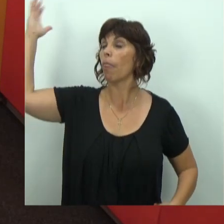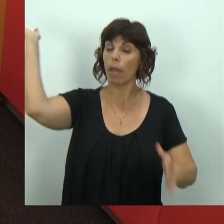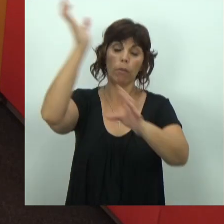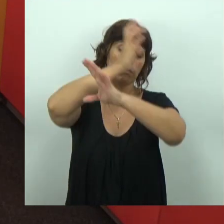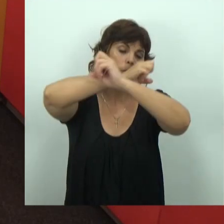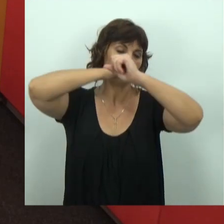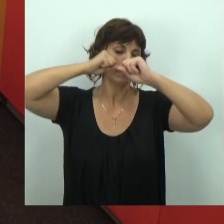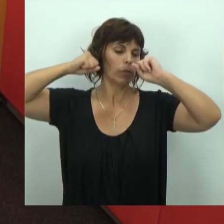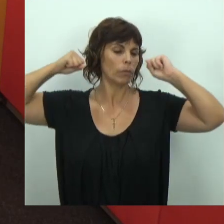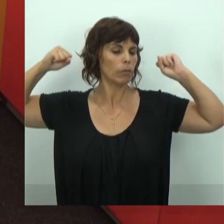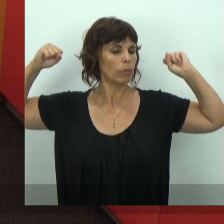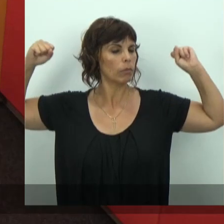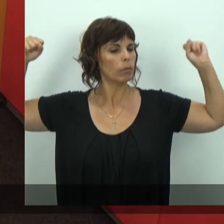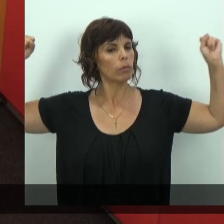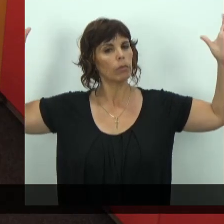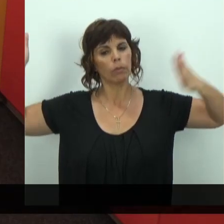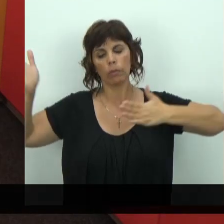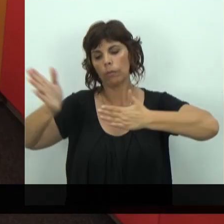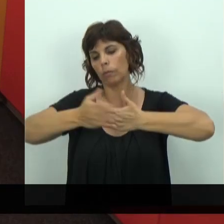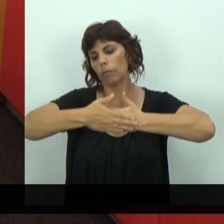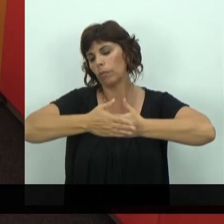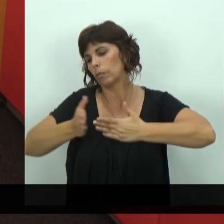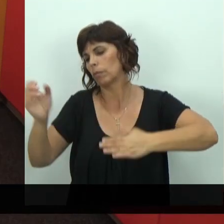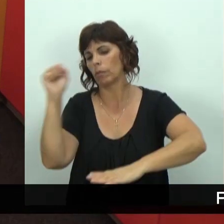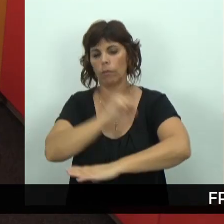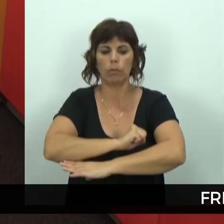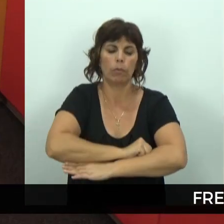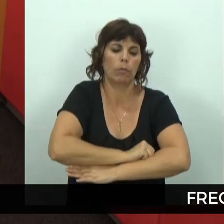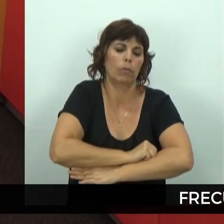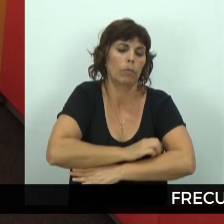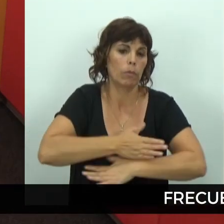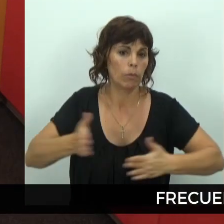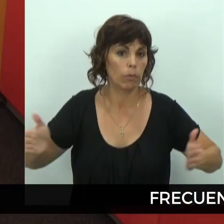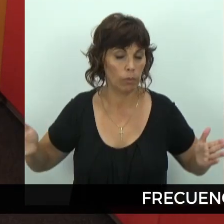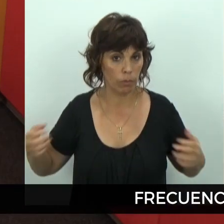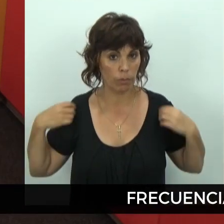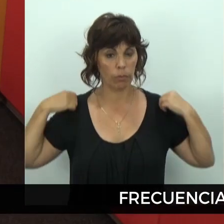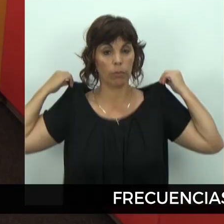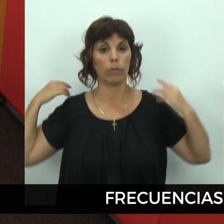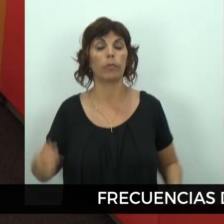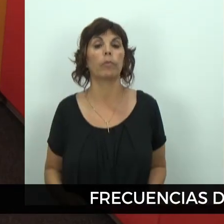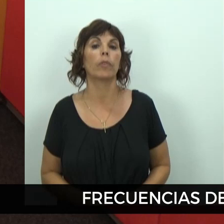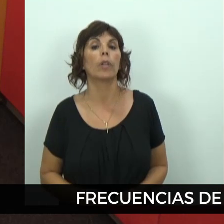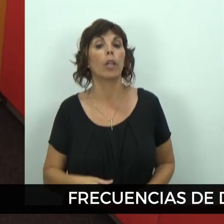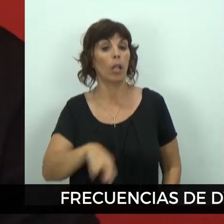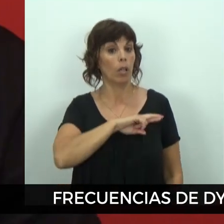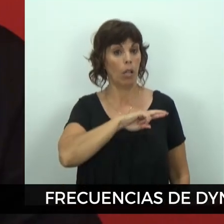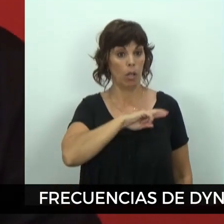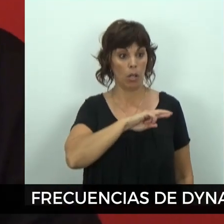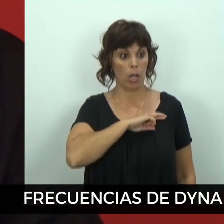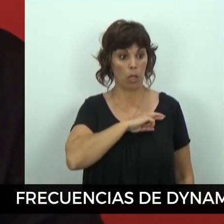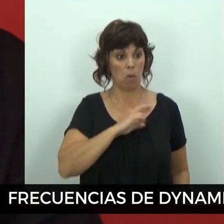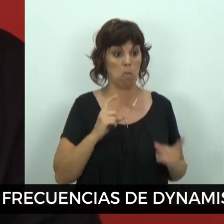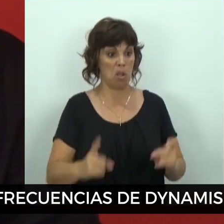abre las puertas, las ventanas. En una religión, la religión